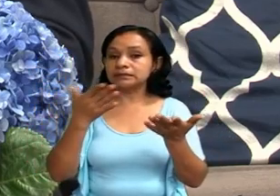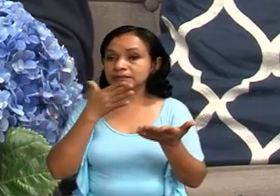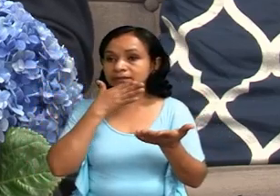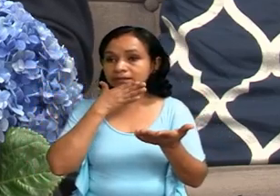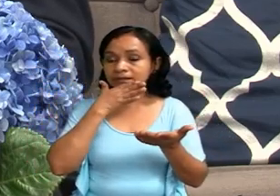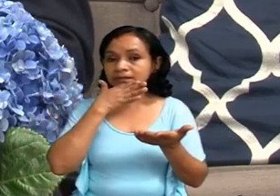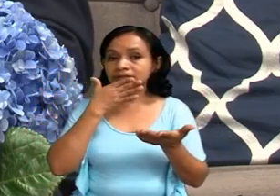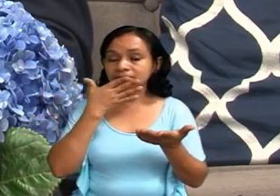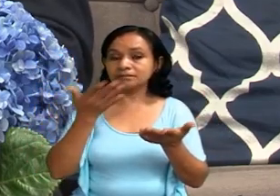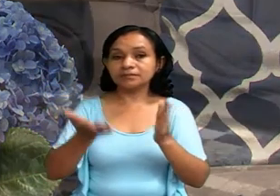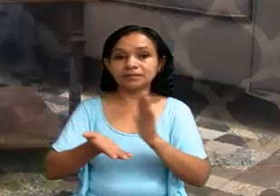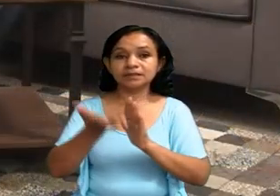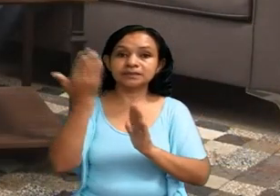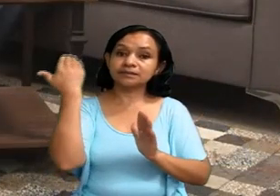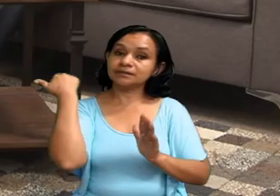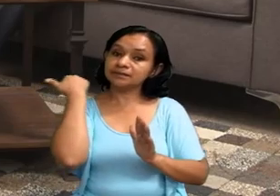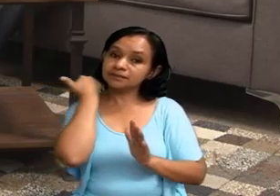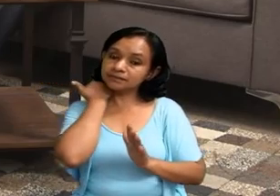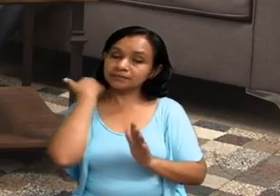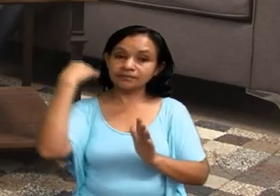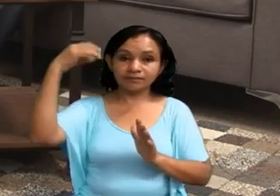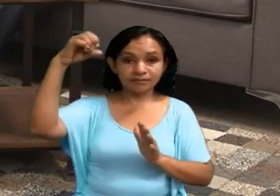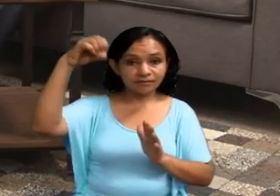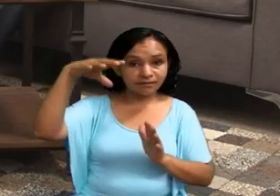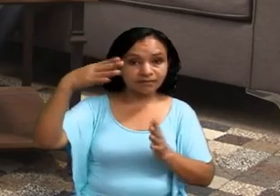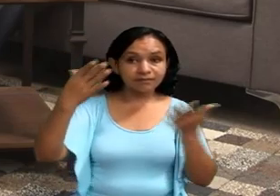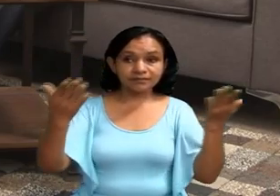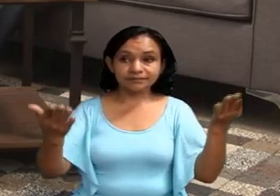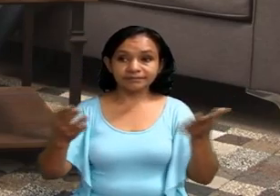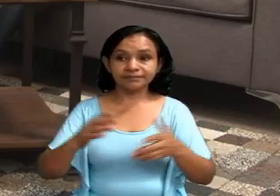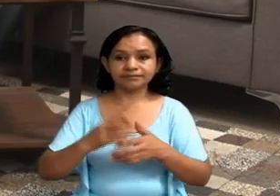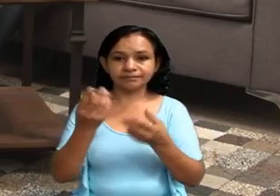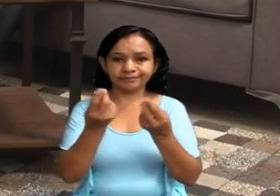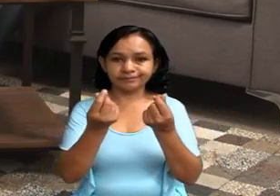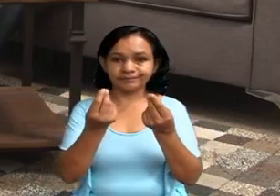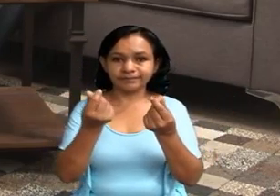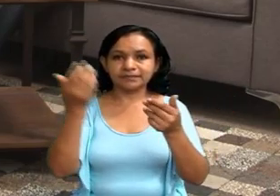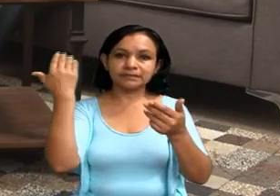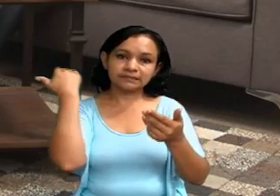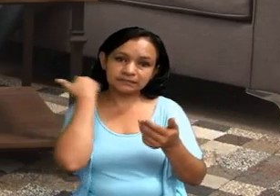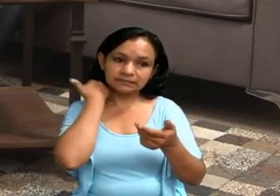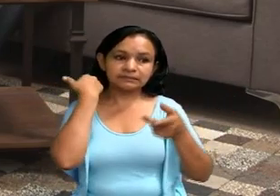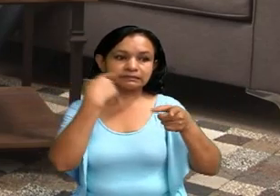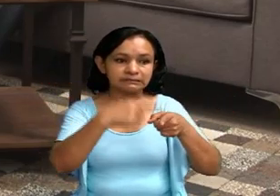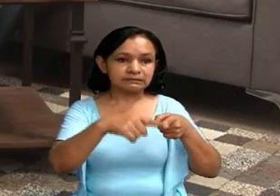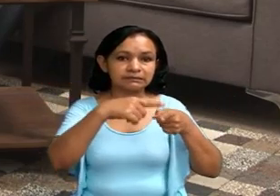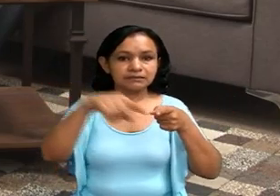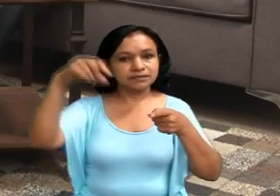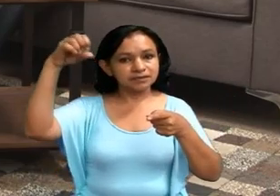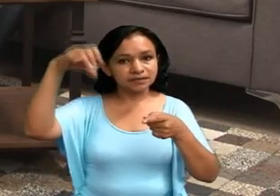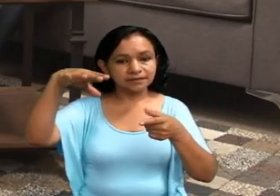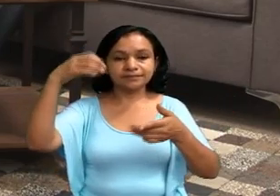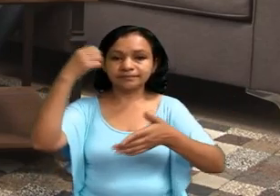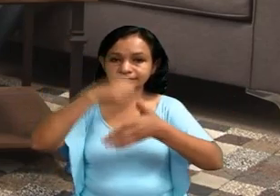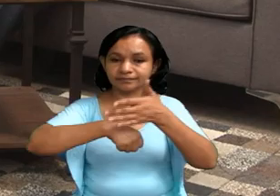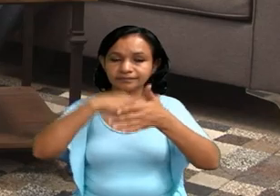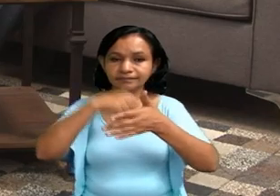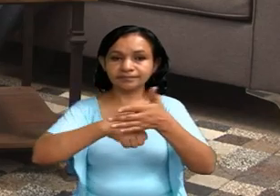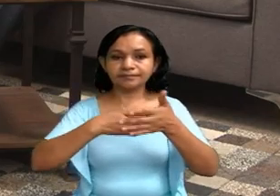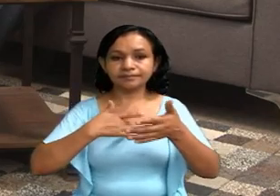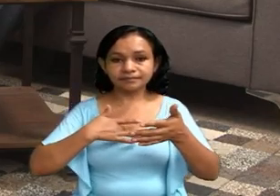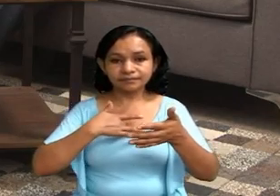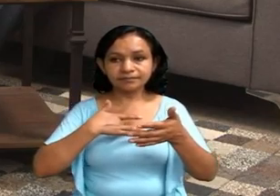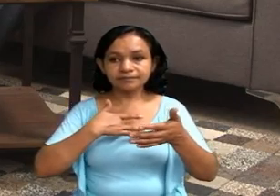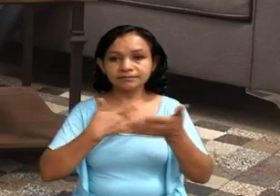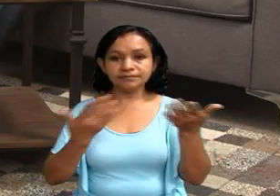bien difícil. Claro. Climatizar el teatro. Y un impacto en nuestras finanzas también. Entonces esperamos que este esfuerzo pueda